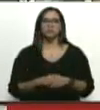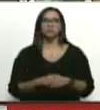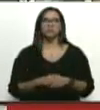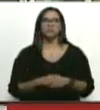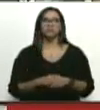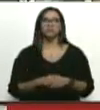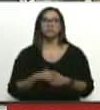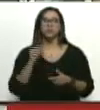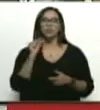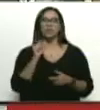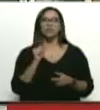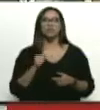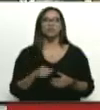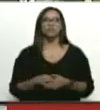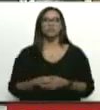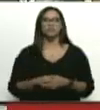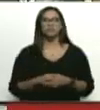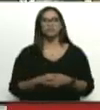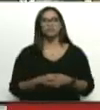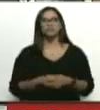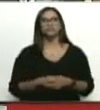En un ratico.